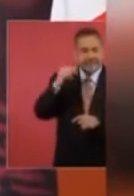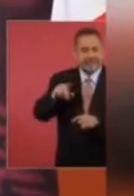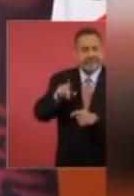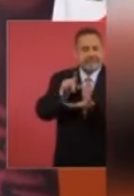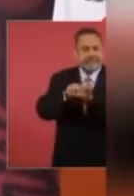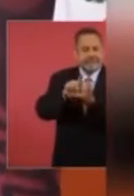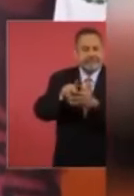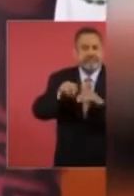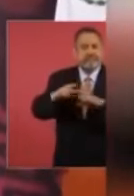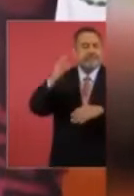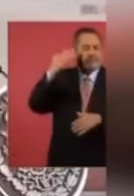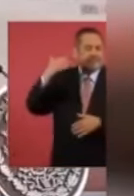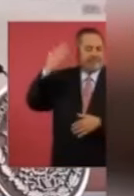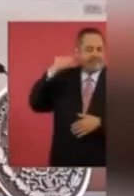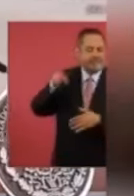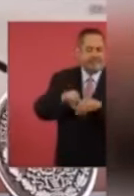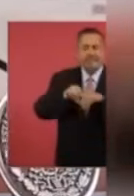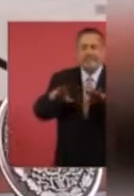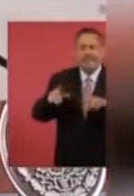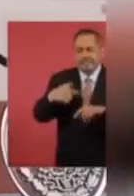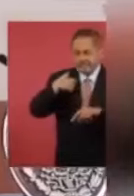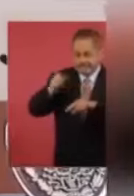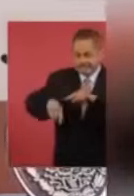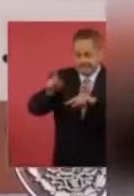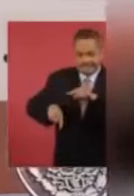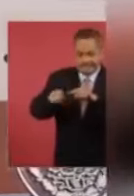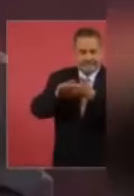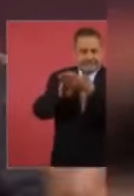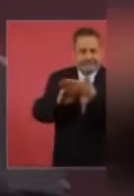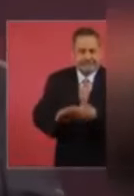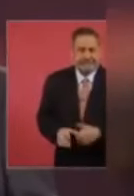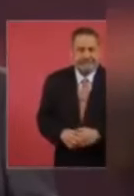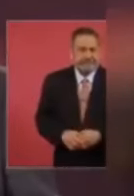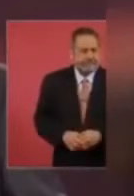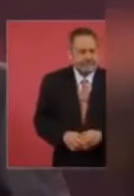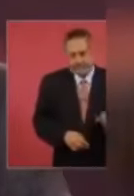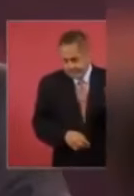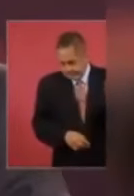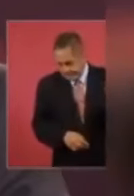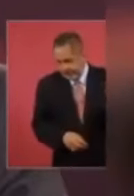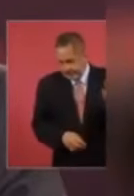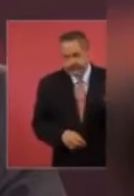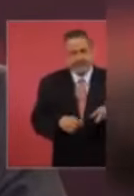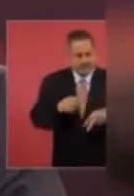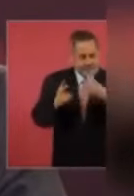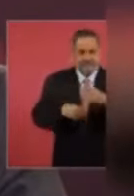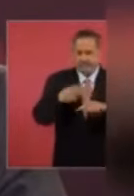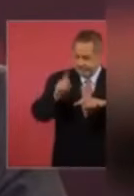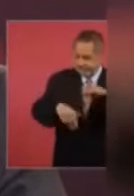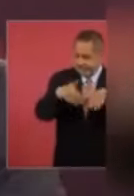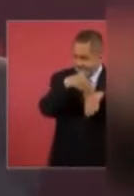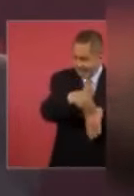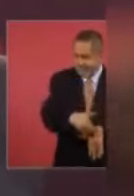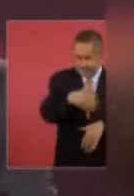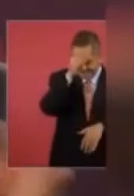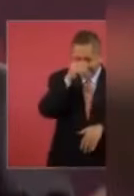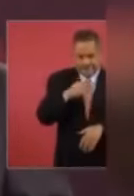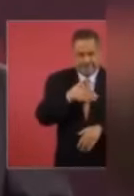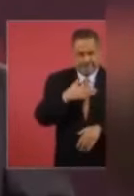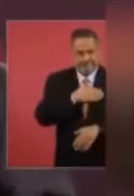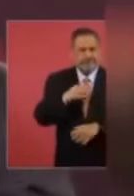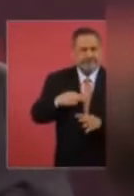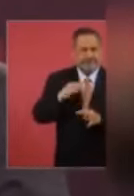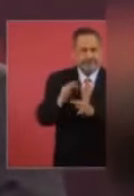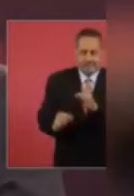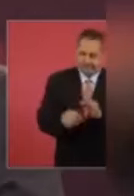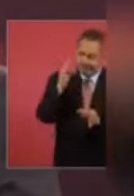dé like active la campanita de las notificaciones para que la plataforma le avise cada vez que tenemos video nuevo y ahora sí arrancamos